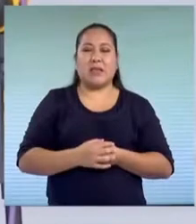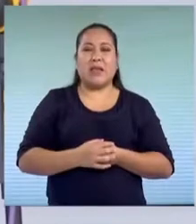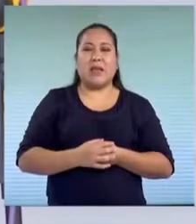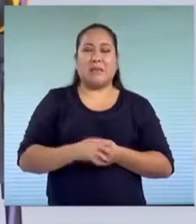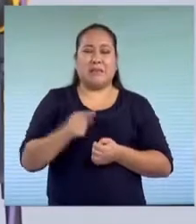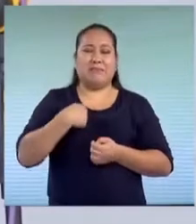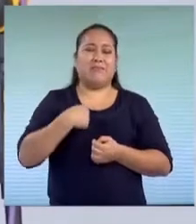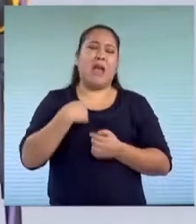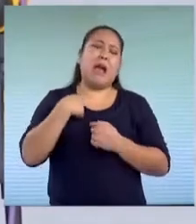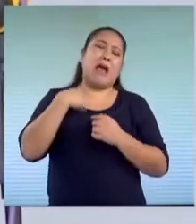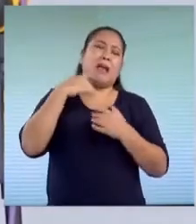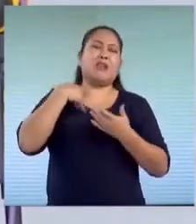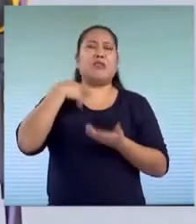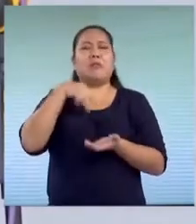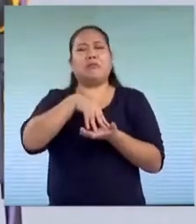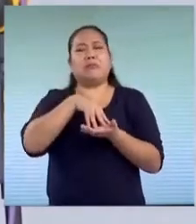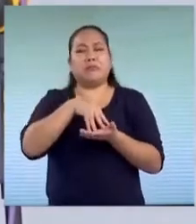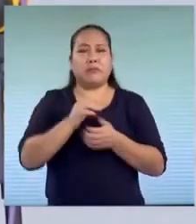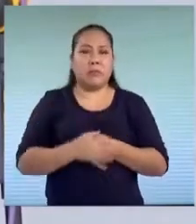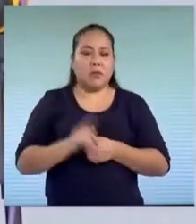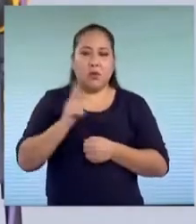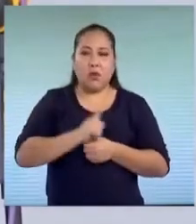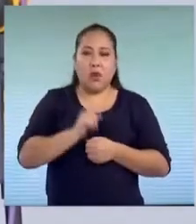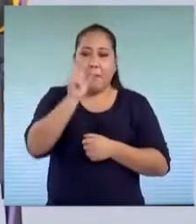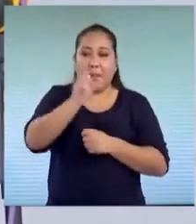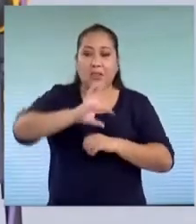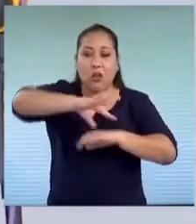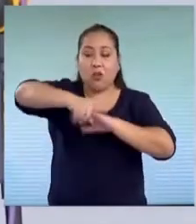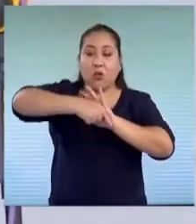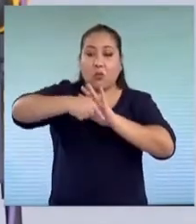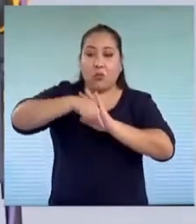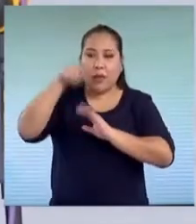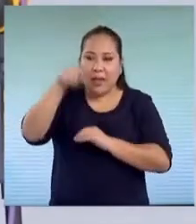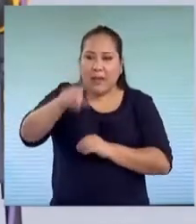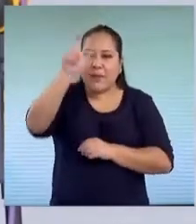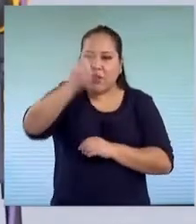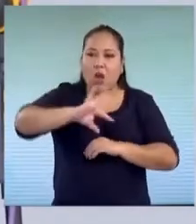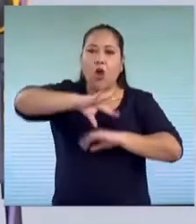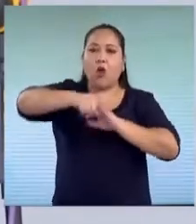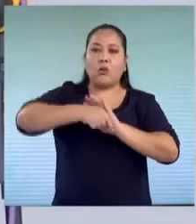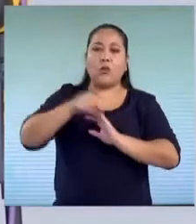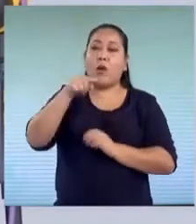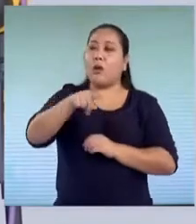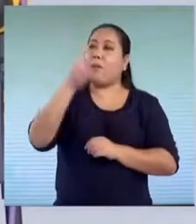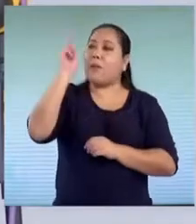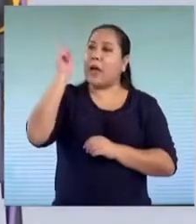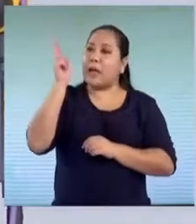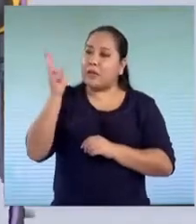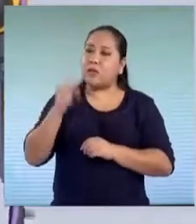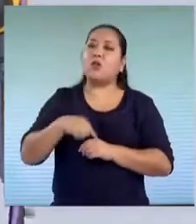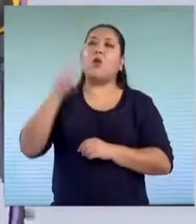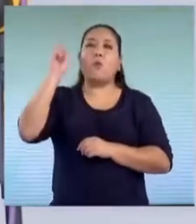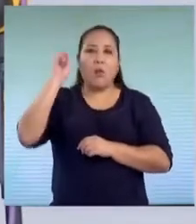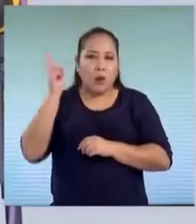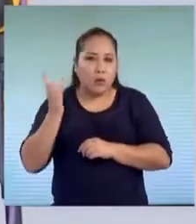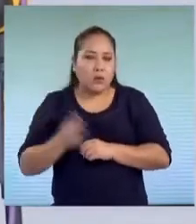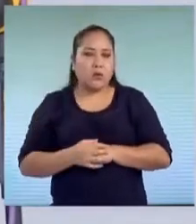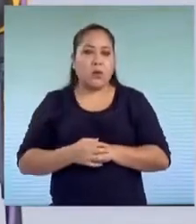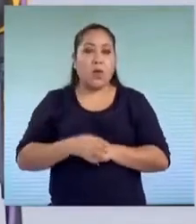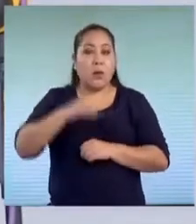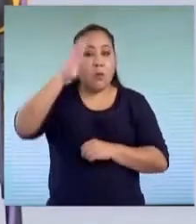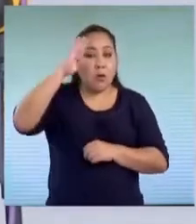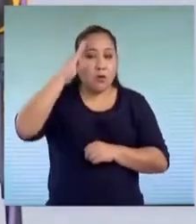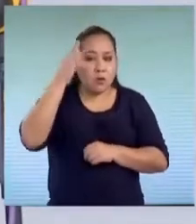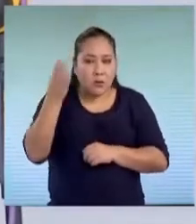víctimas. Al corrupto hay que decirle por su nombre que es corrupto. Al maestro hay que decirle que es maestro. Al policía